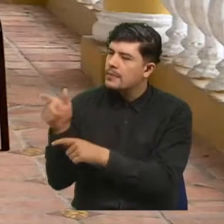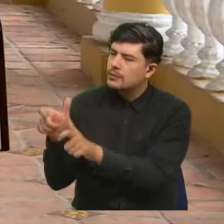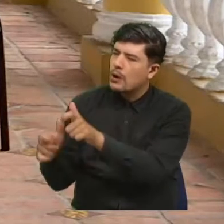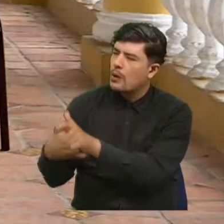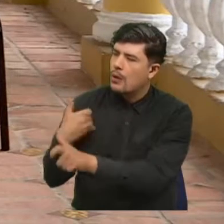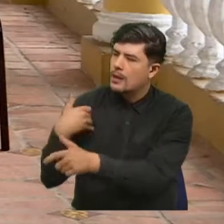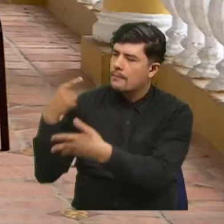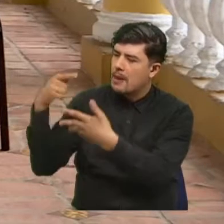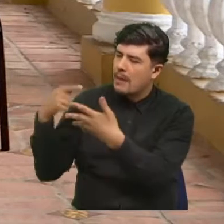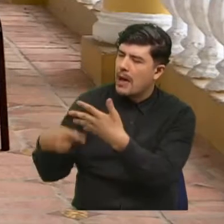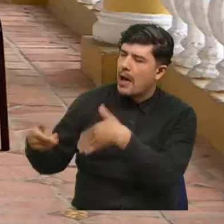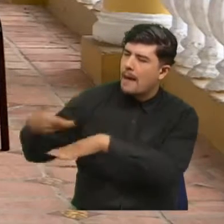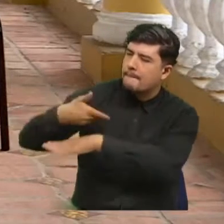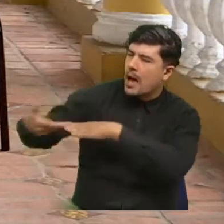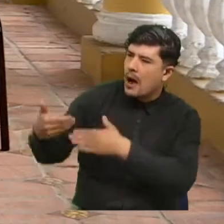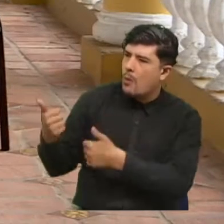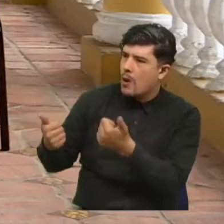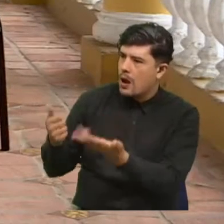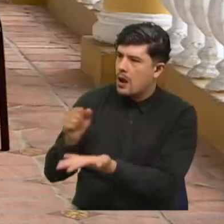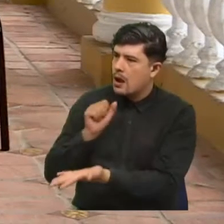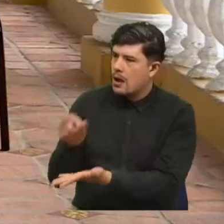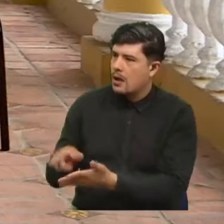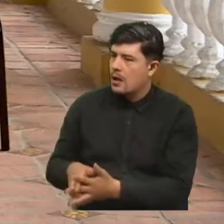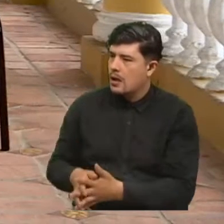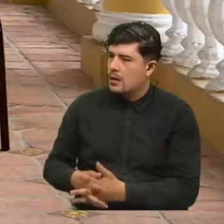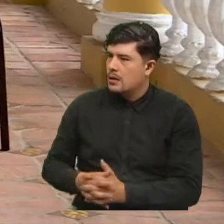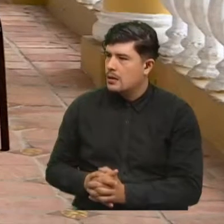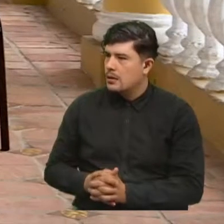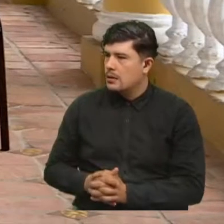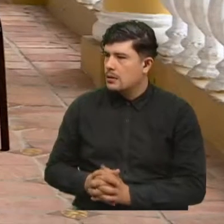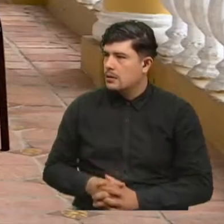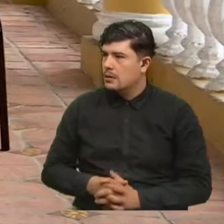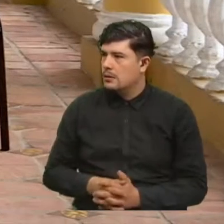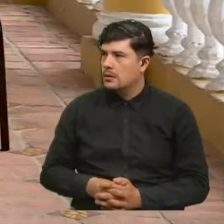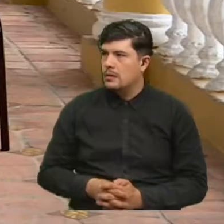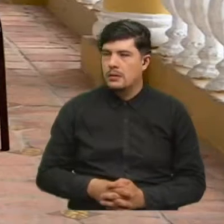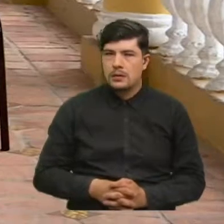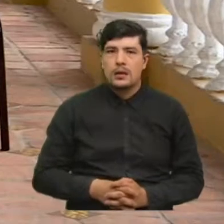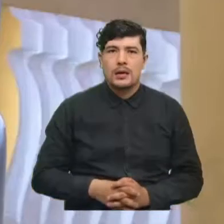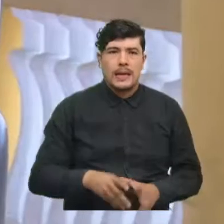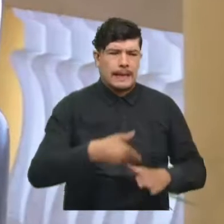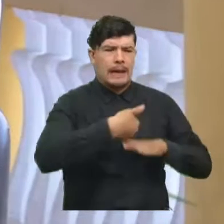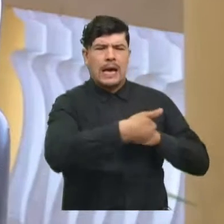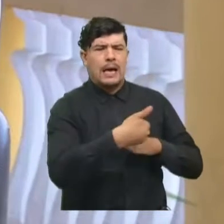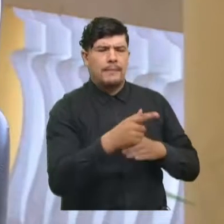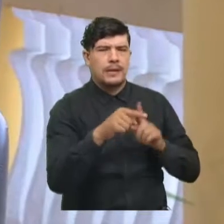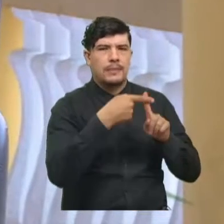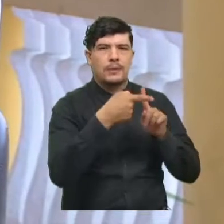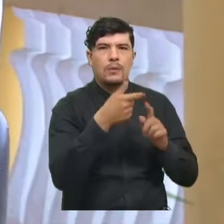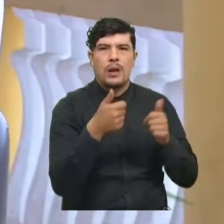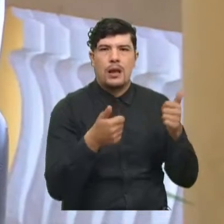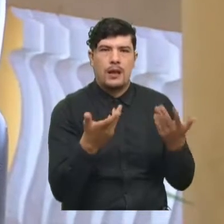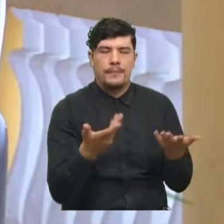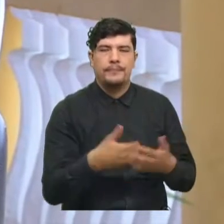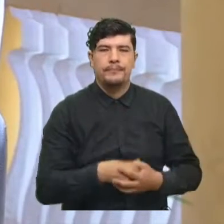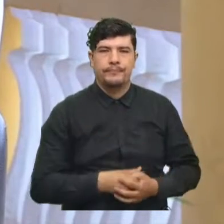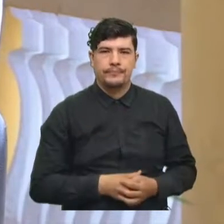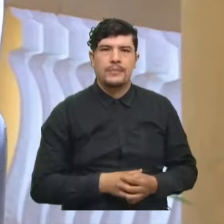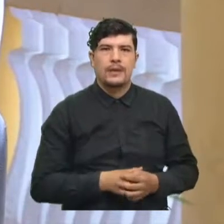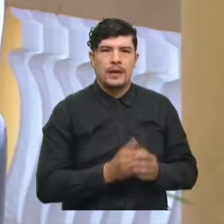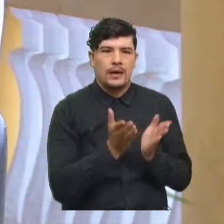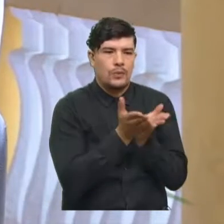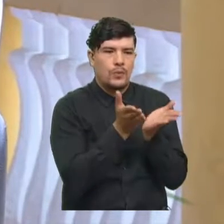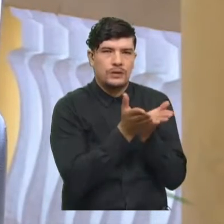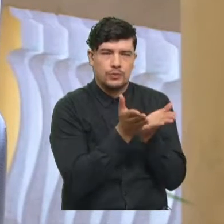digamos que viene esa amistad con jóvenes bueno una de las grandes peticiones primero es la gratuidad del acceso a la educación